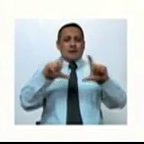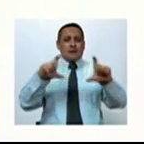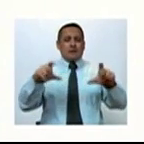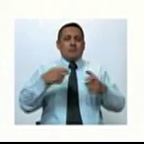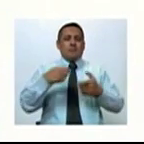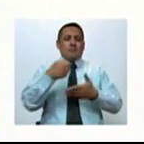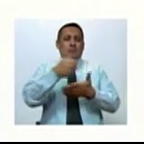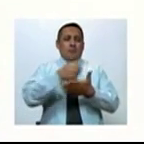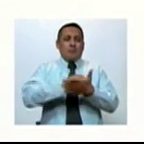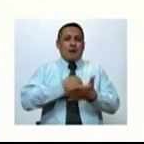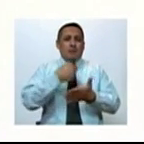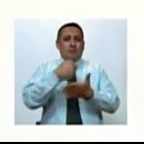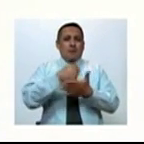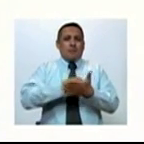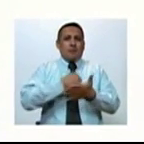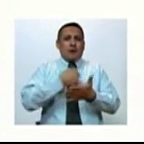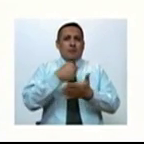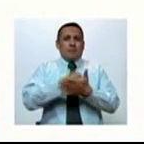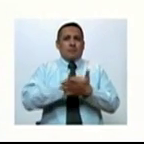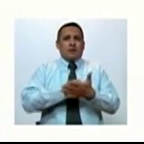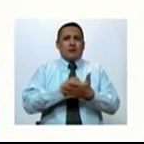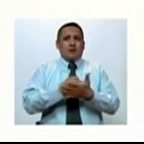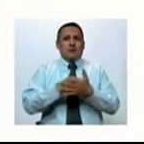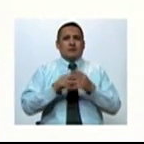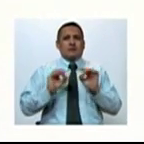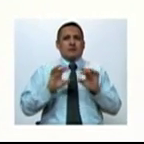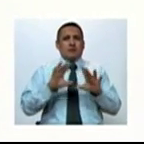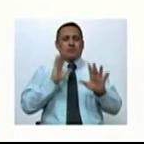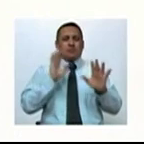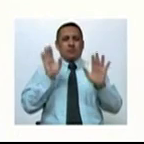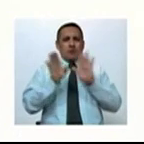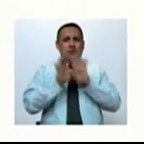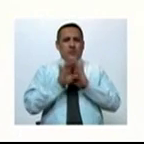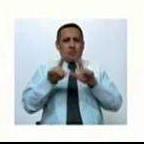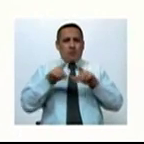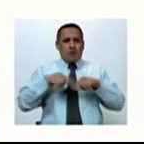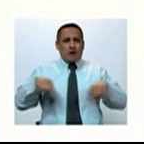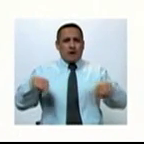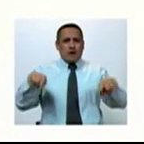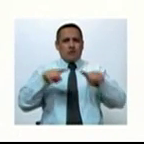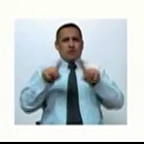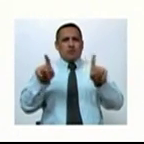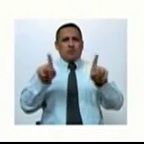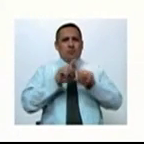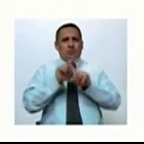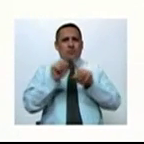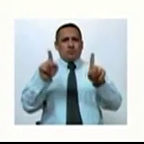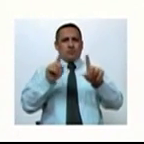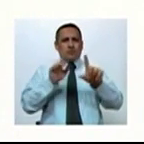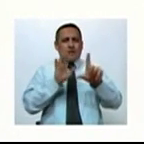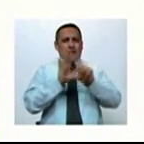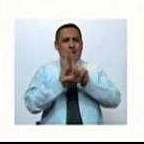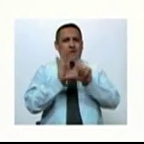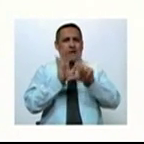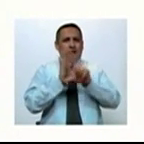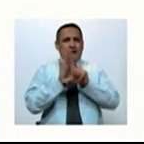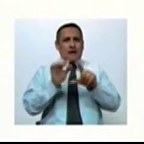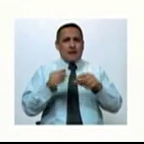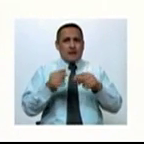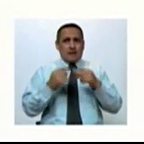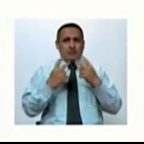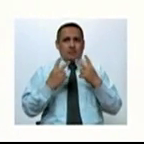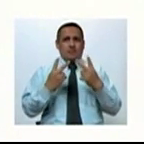auditoría, reciben honorarios. Claro. Y en el caso de ellos, como no está